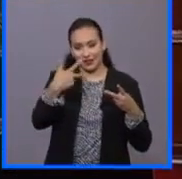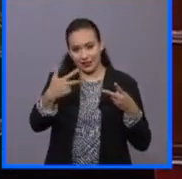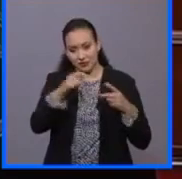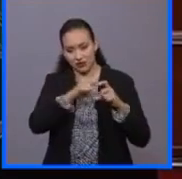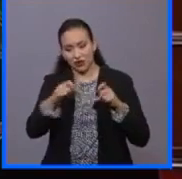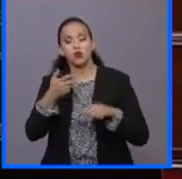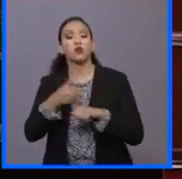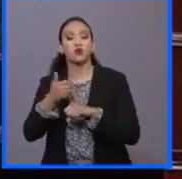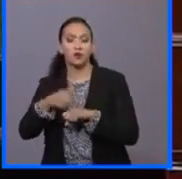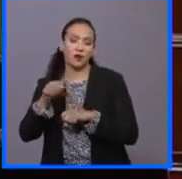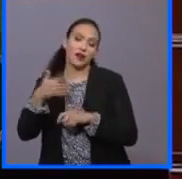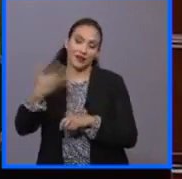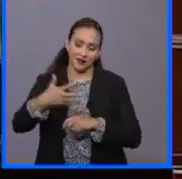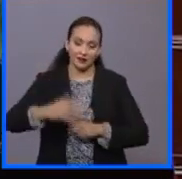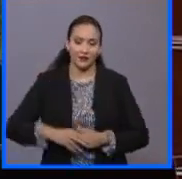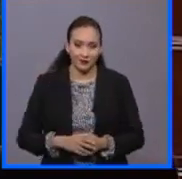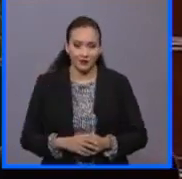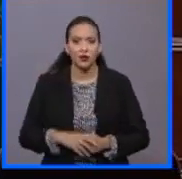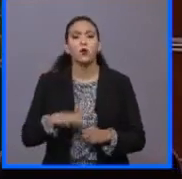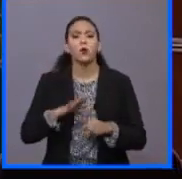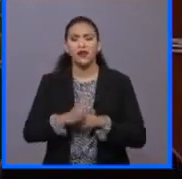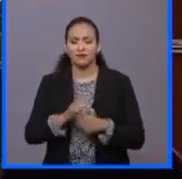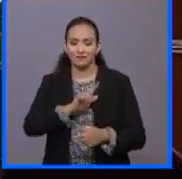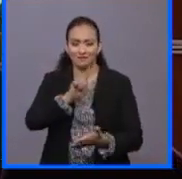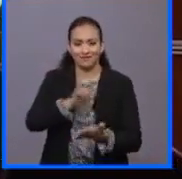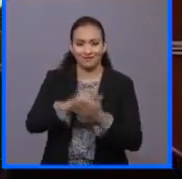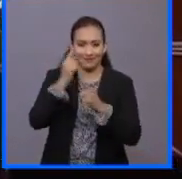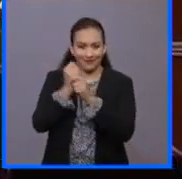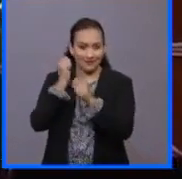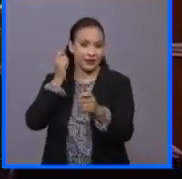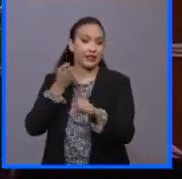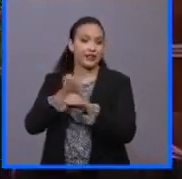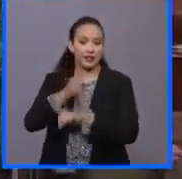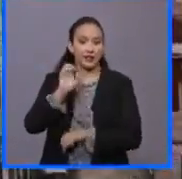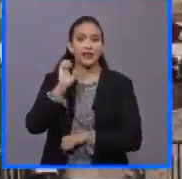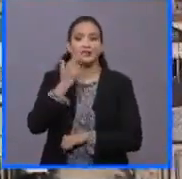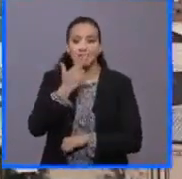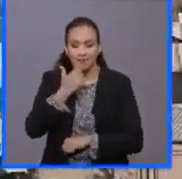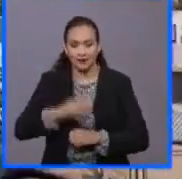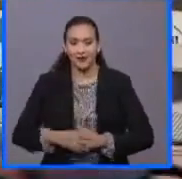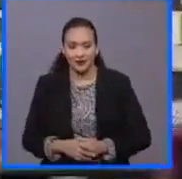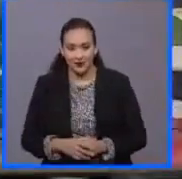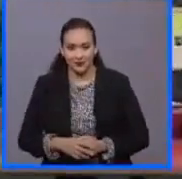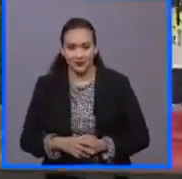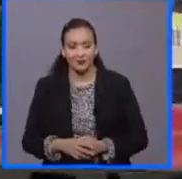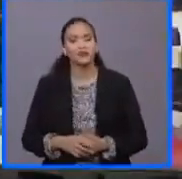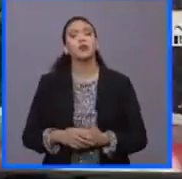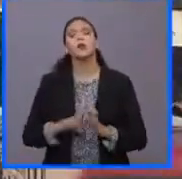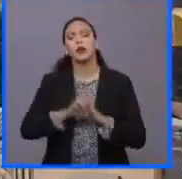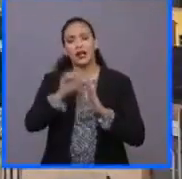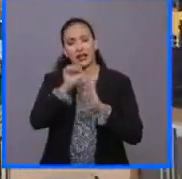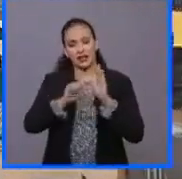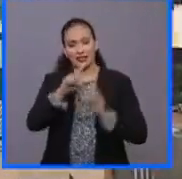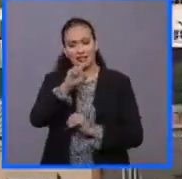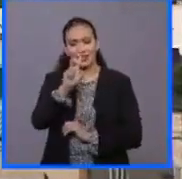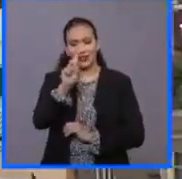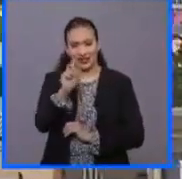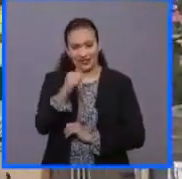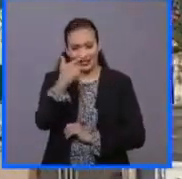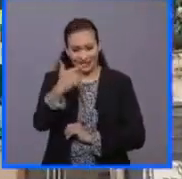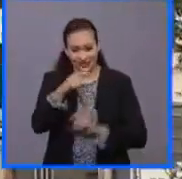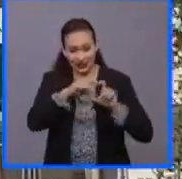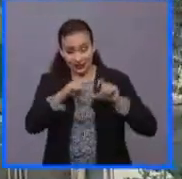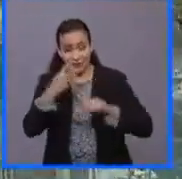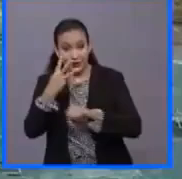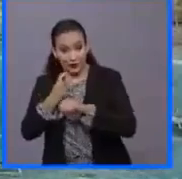168, fracción decimoquinta, de la Ley de Transporte del Estado de Chihuahua. En el caso del artículo 137,